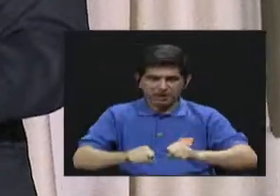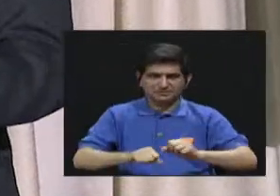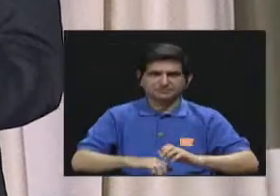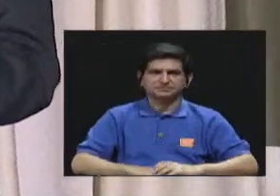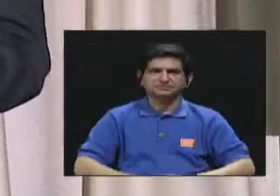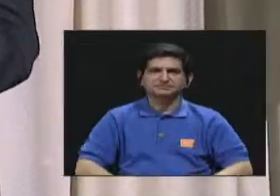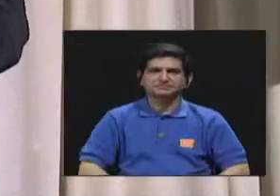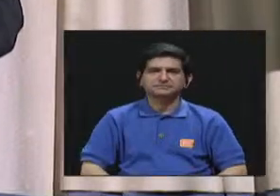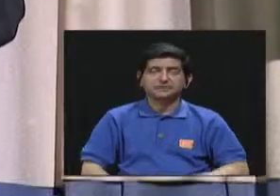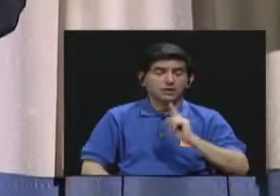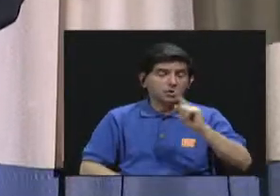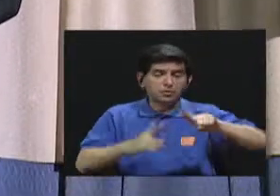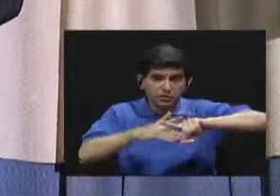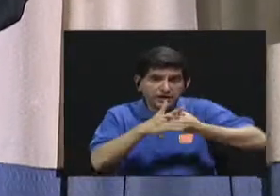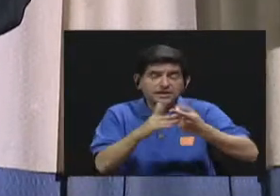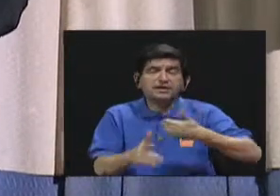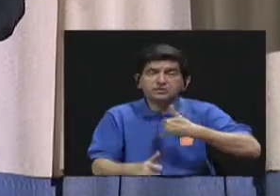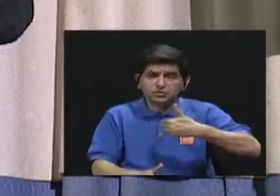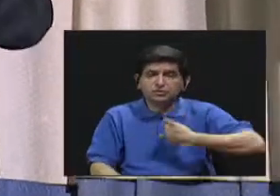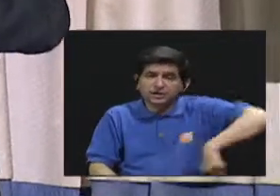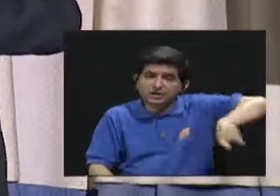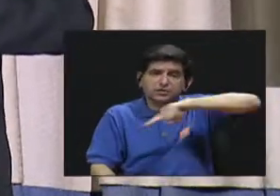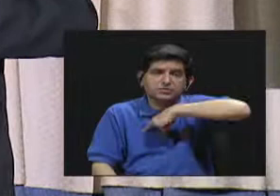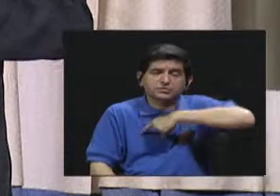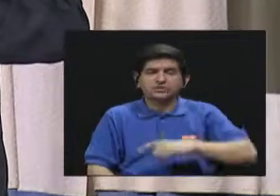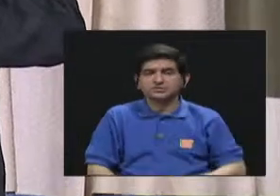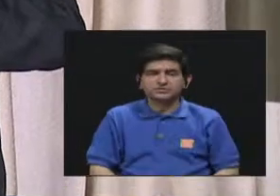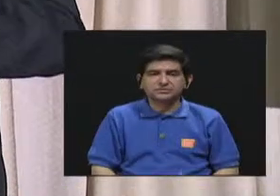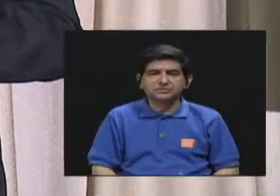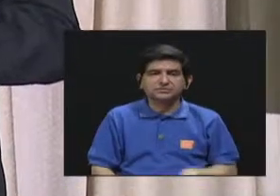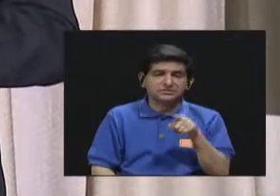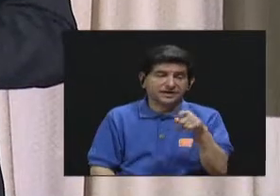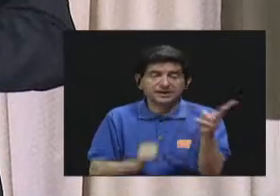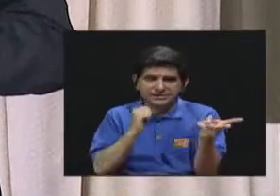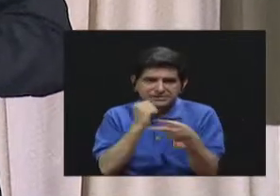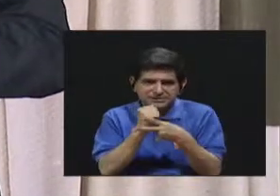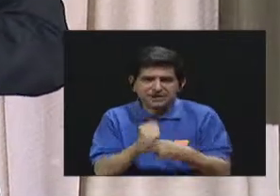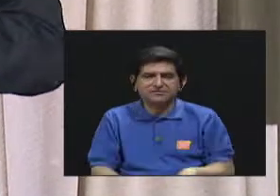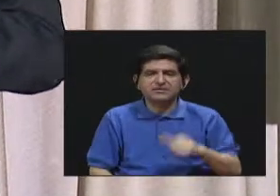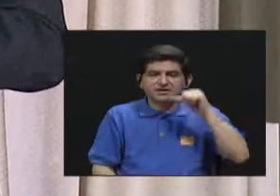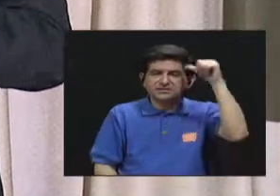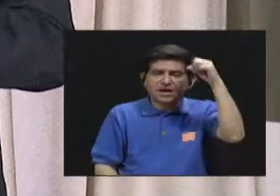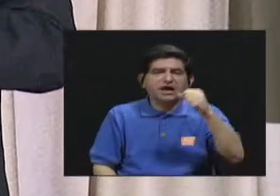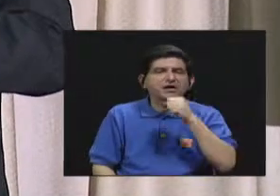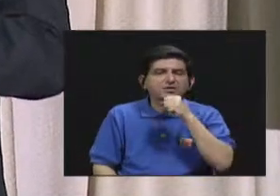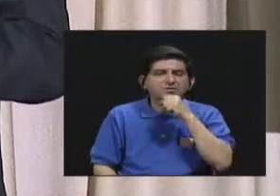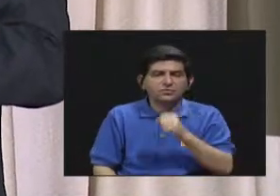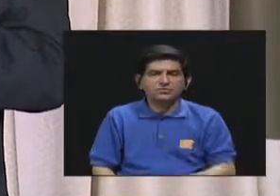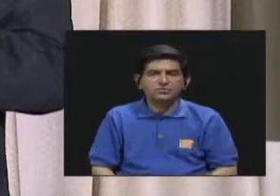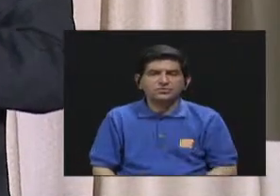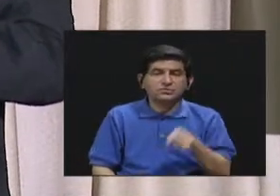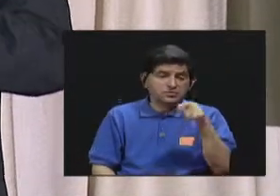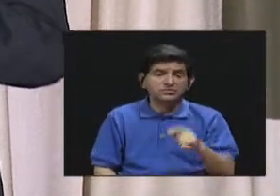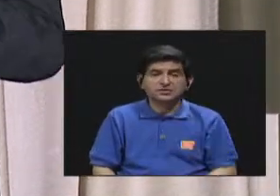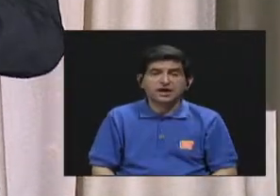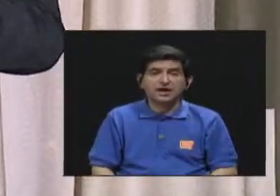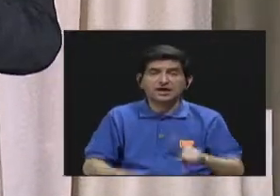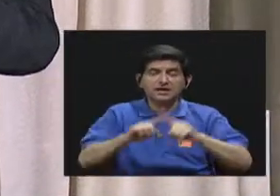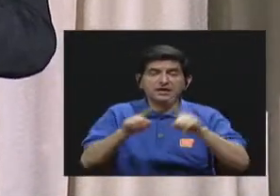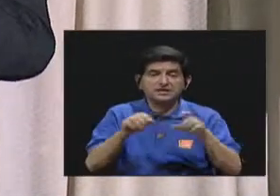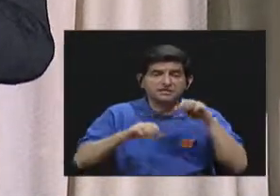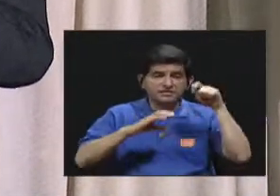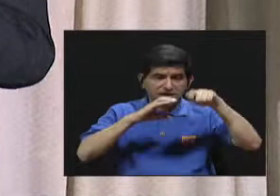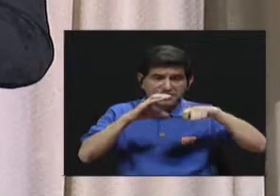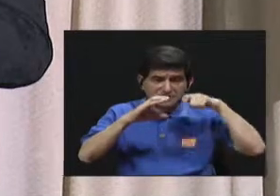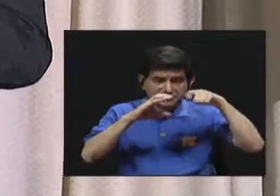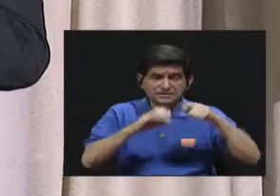dije al inicio, tuvimos esta vez adultos mayores dando vueltas por nuestras aduanas y nuestros cines, y lo mismo que un